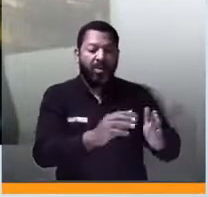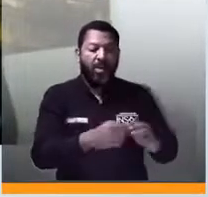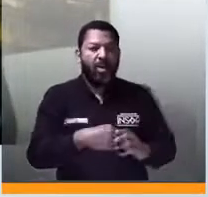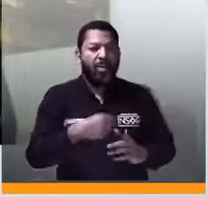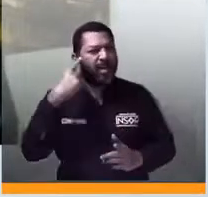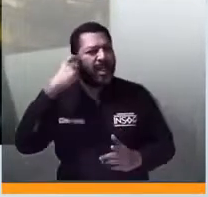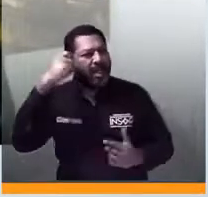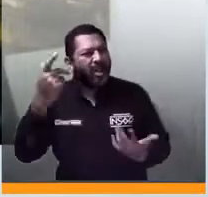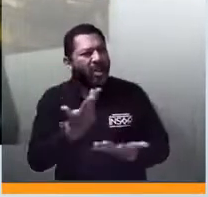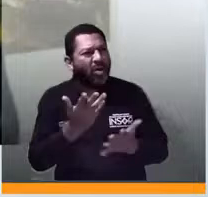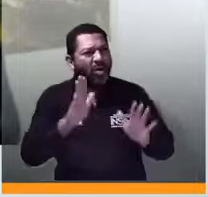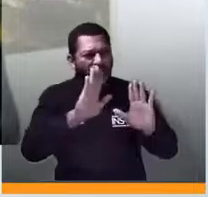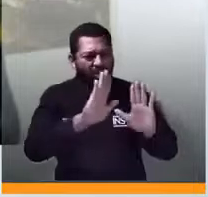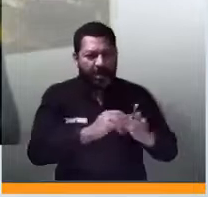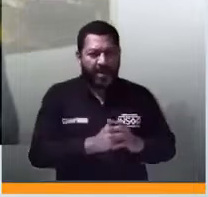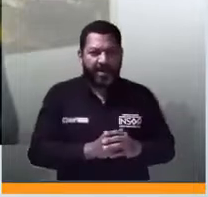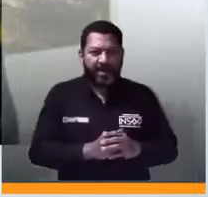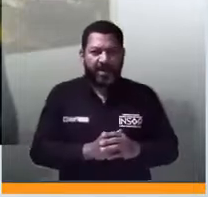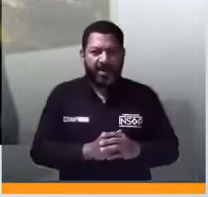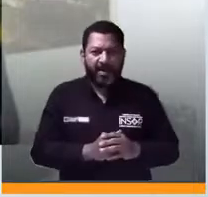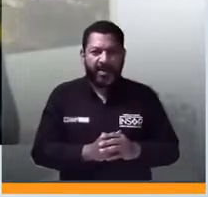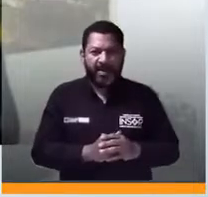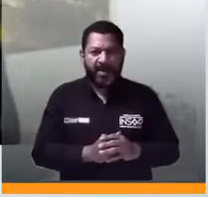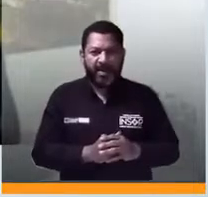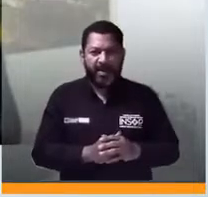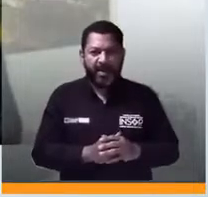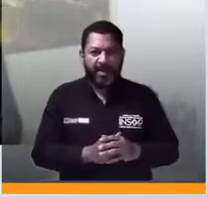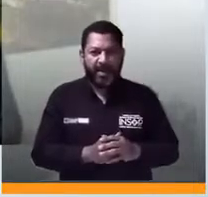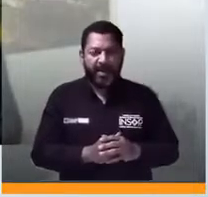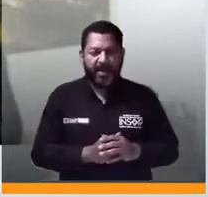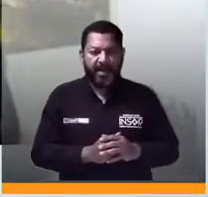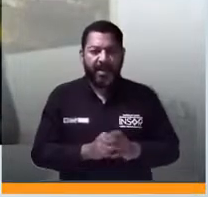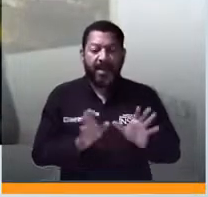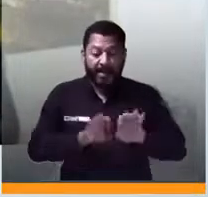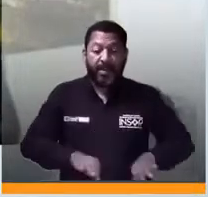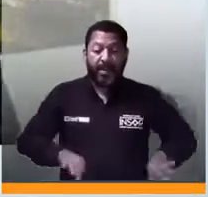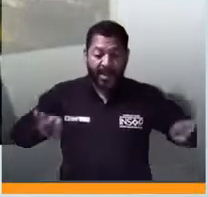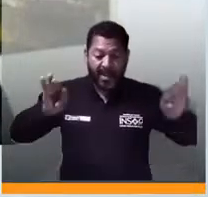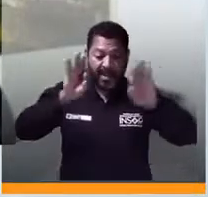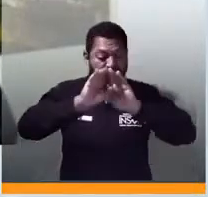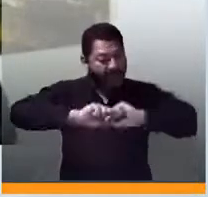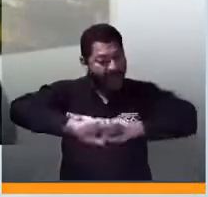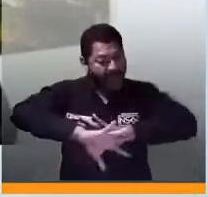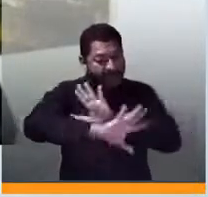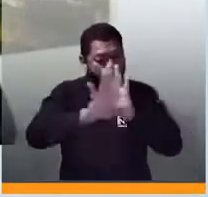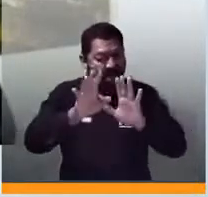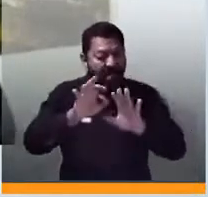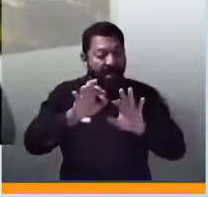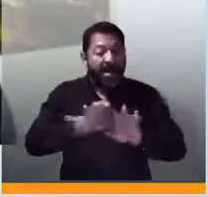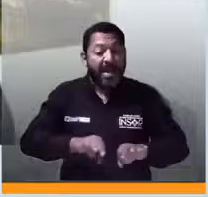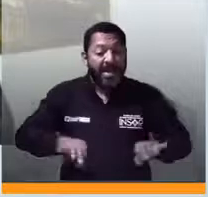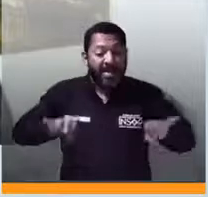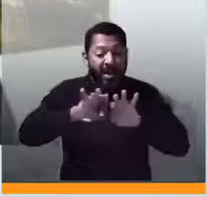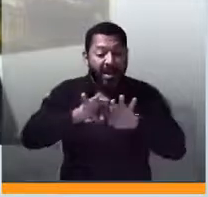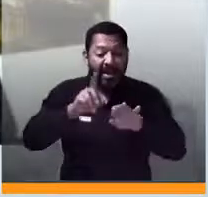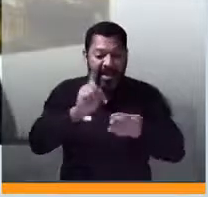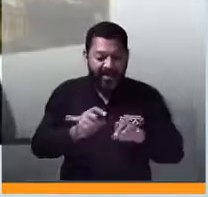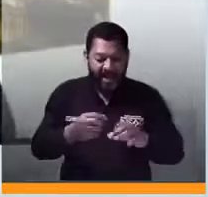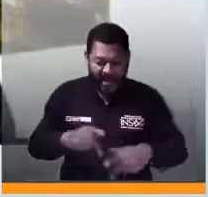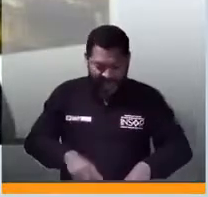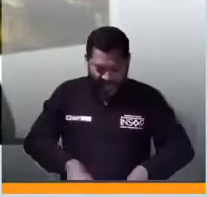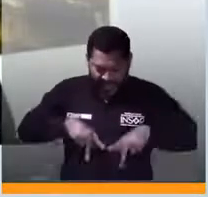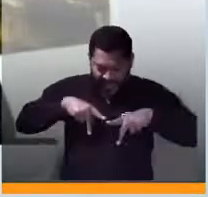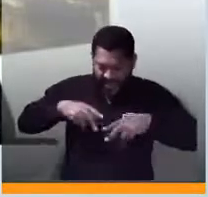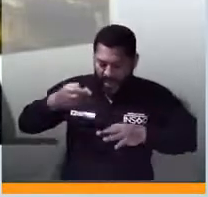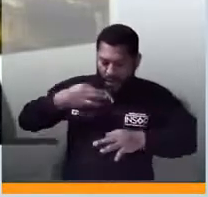desafíos, tener como claridad en que la prioridad que tenemos en este momento es cuidar la vida, que la vida está